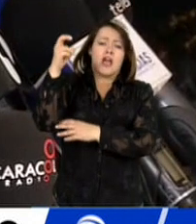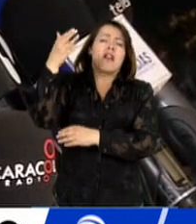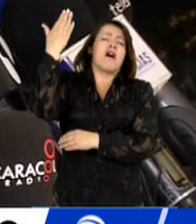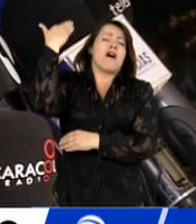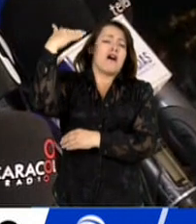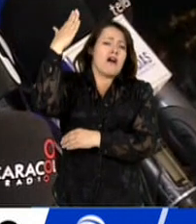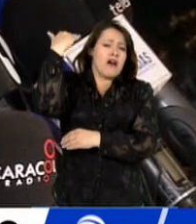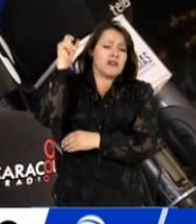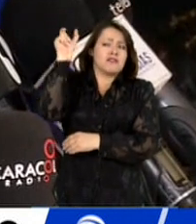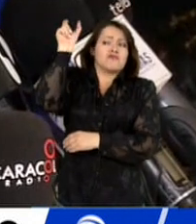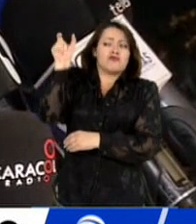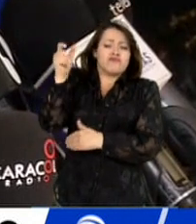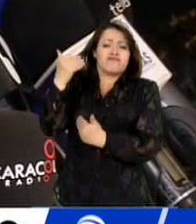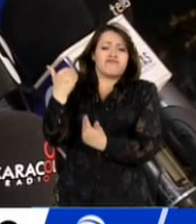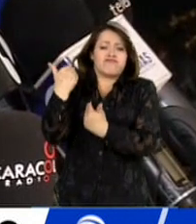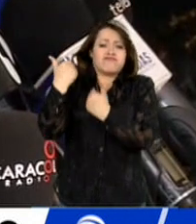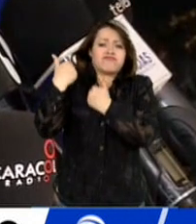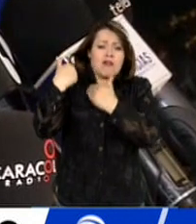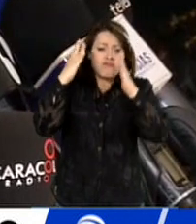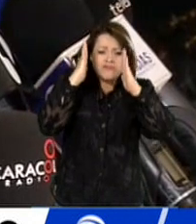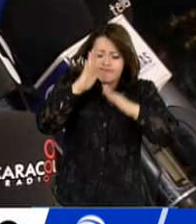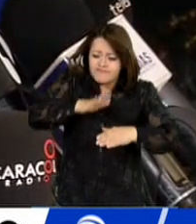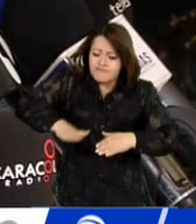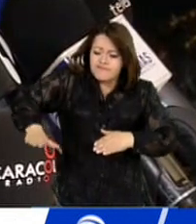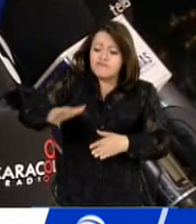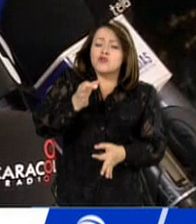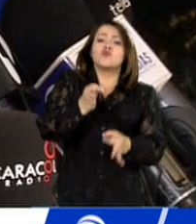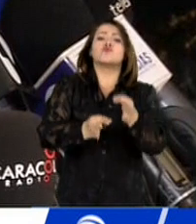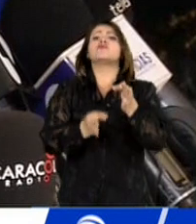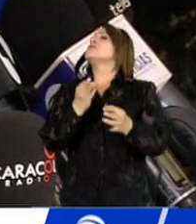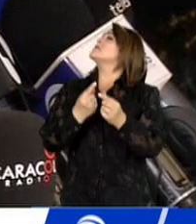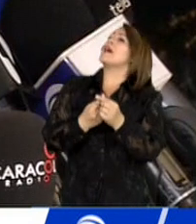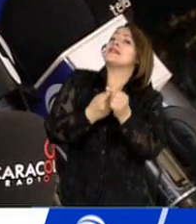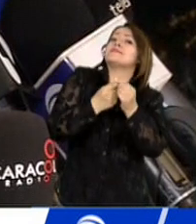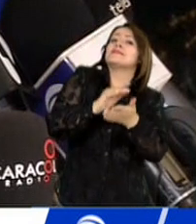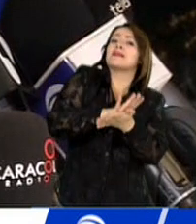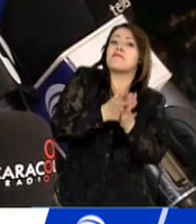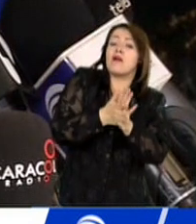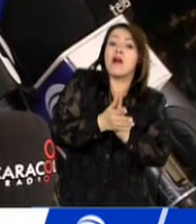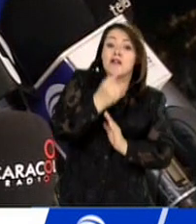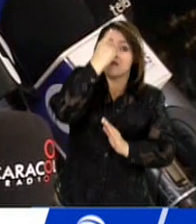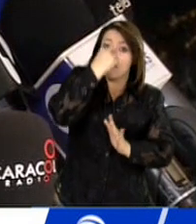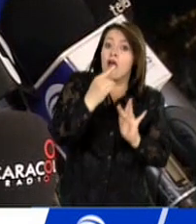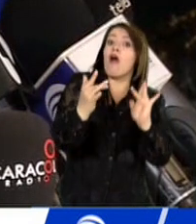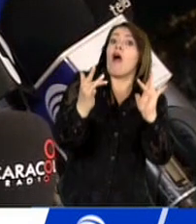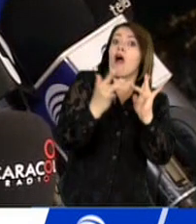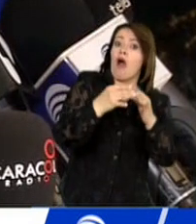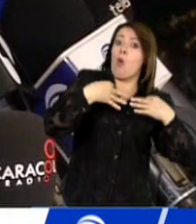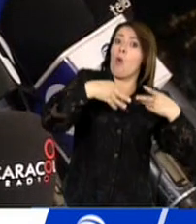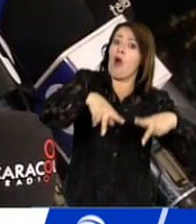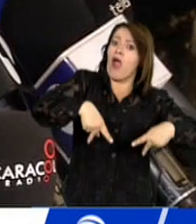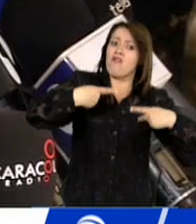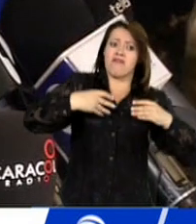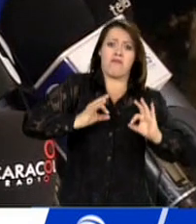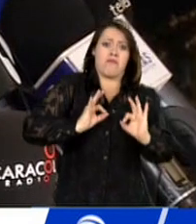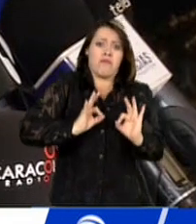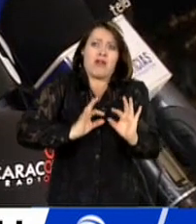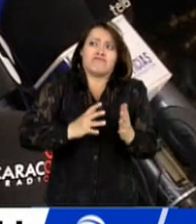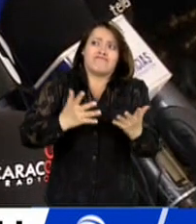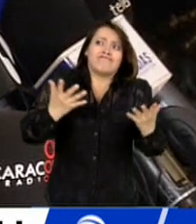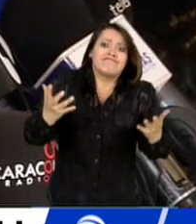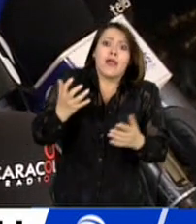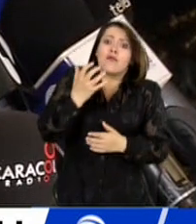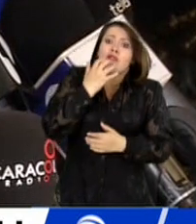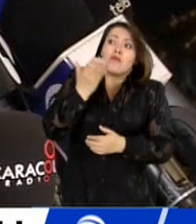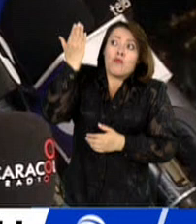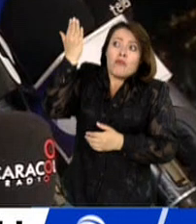Investigación y Acusación porque cumplía con todos los requisitos de ley para el cargo. Por ejemplo, aparte